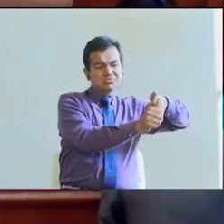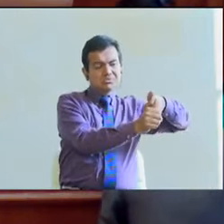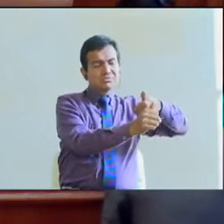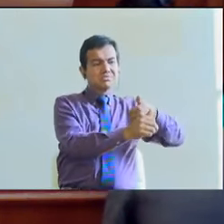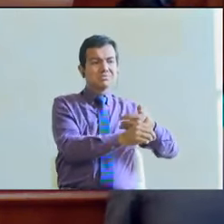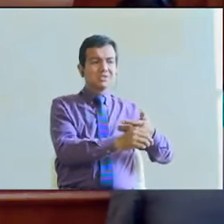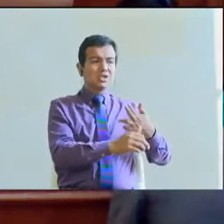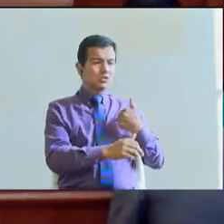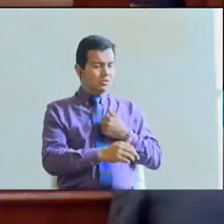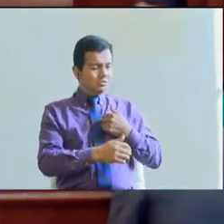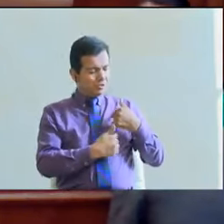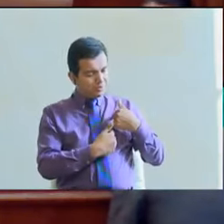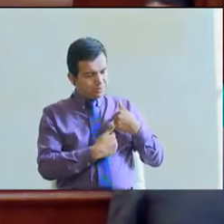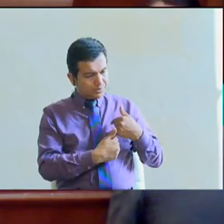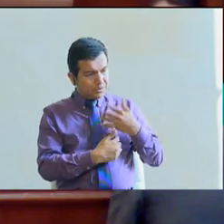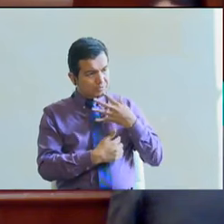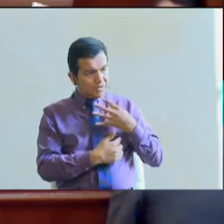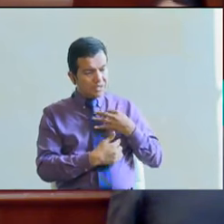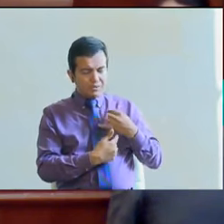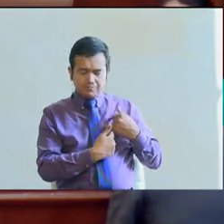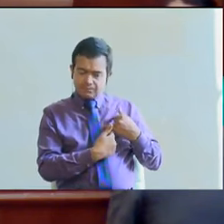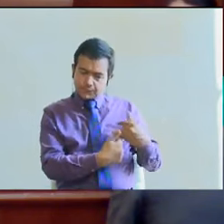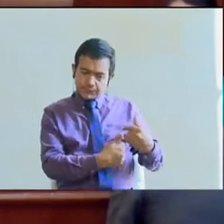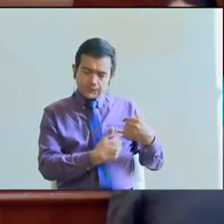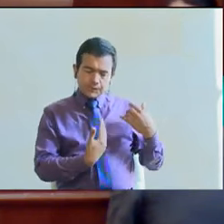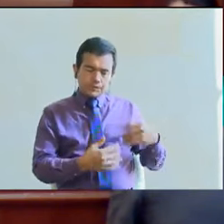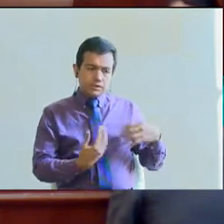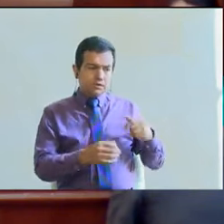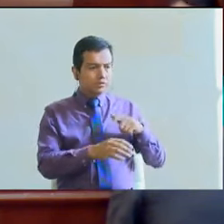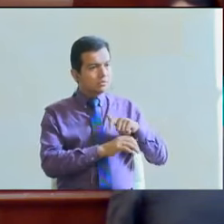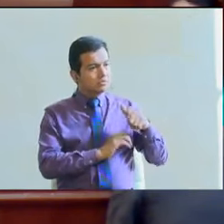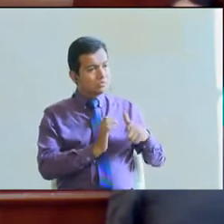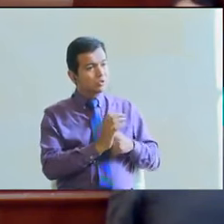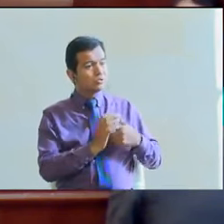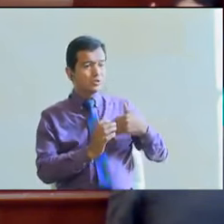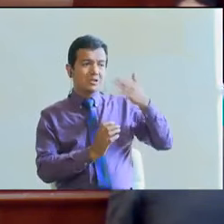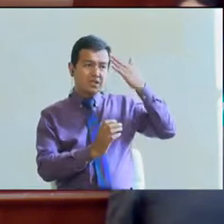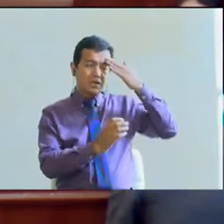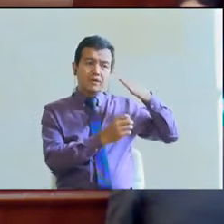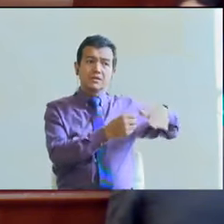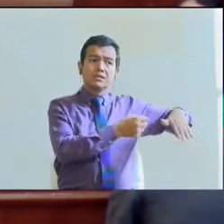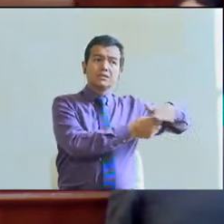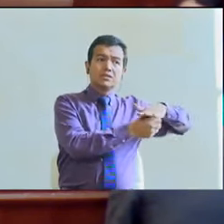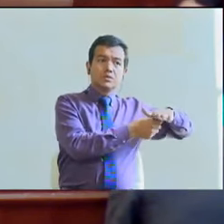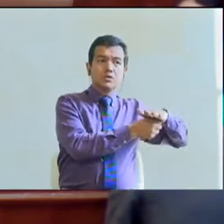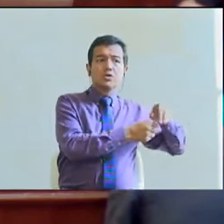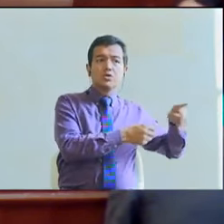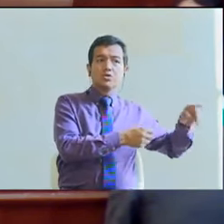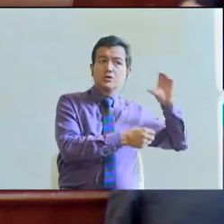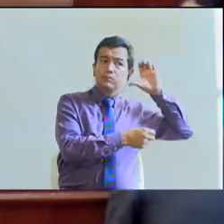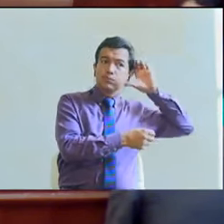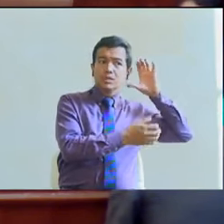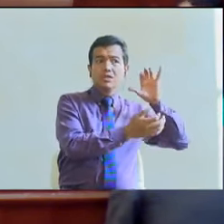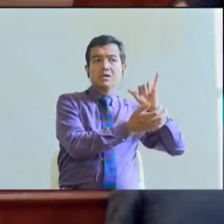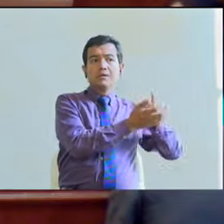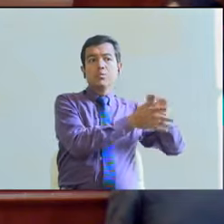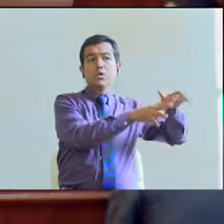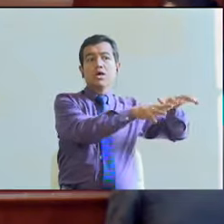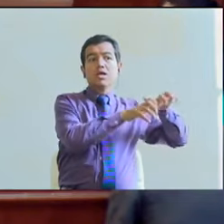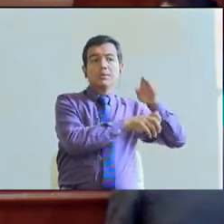nuestra solidad más profunda sede la situación que está atravesando la asamblea nacional de